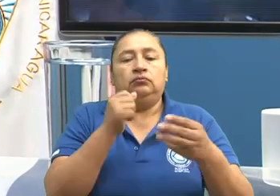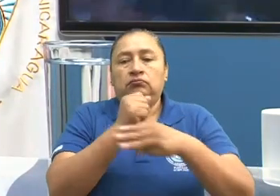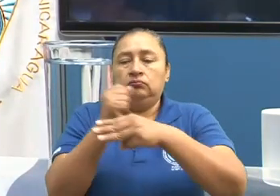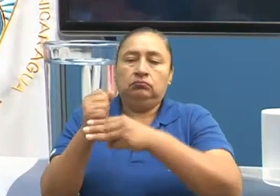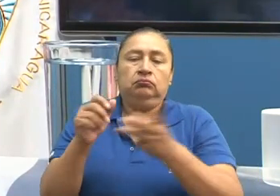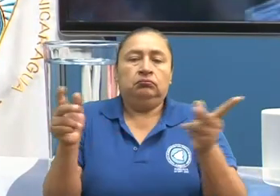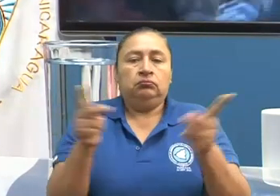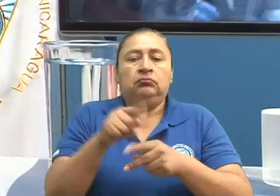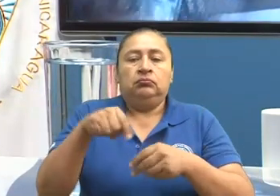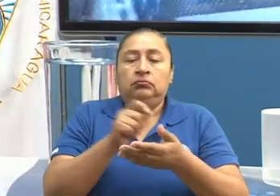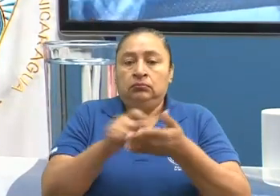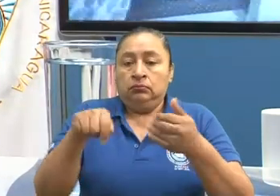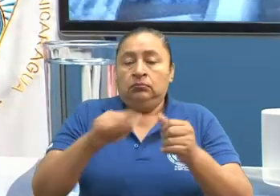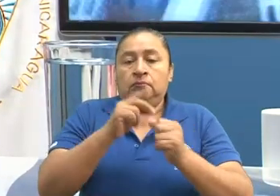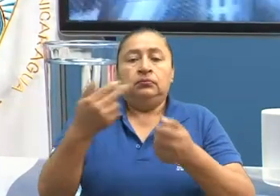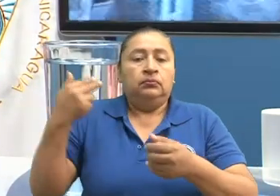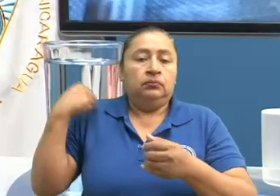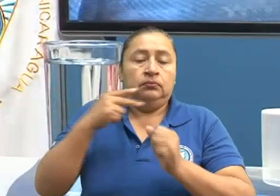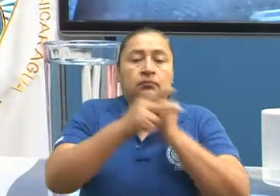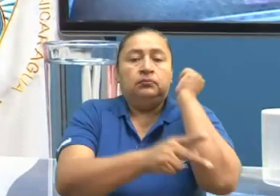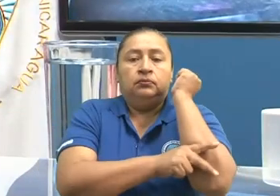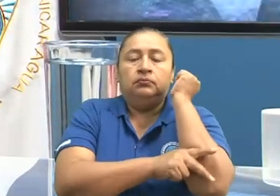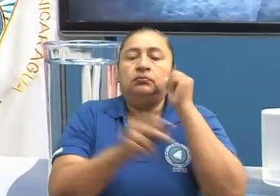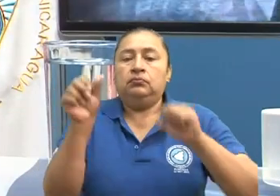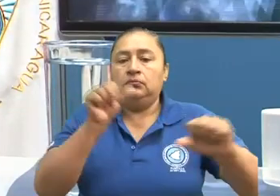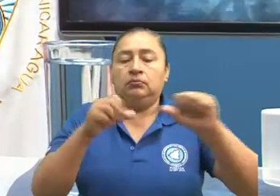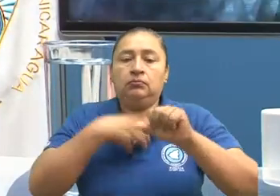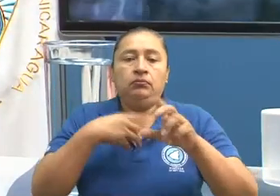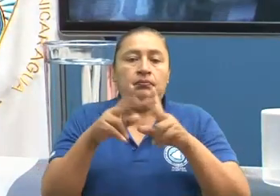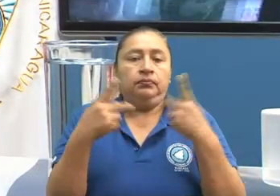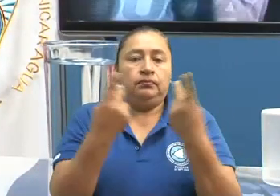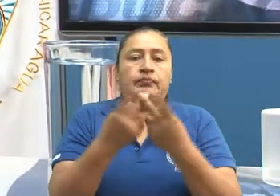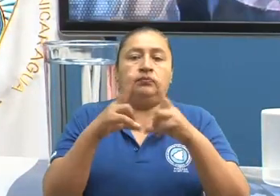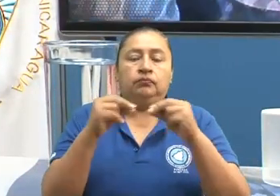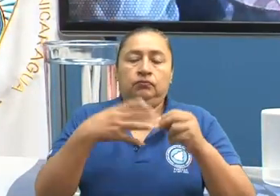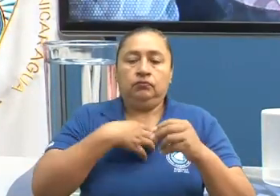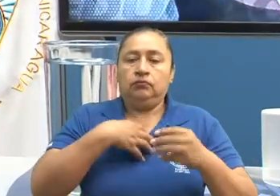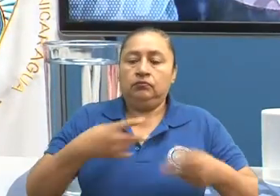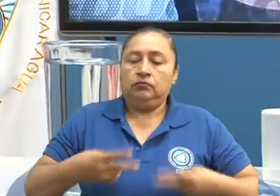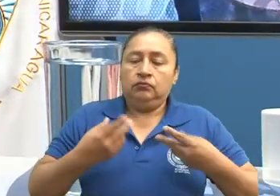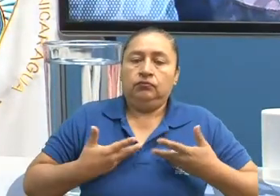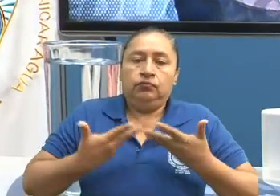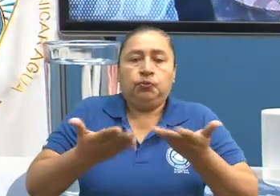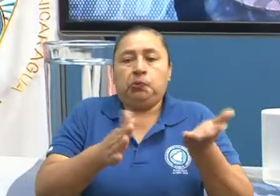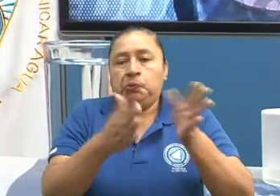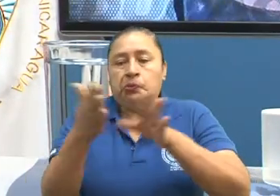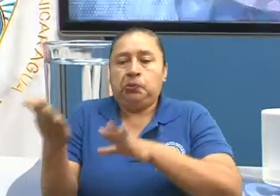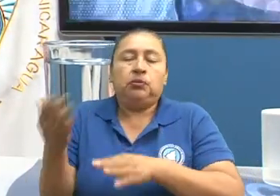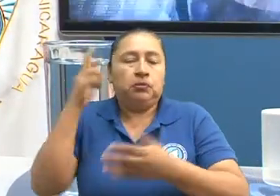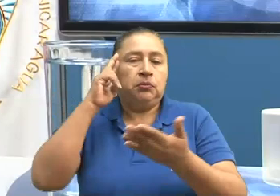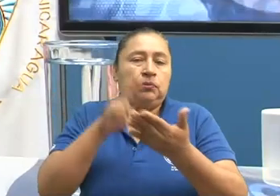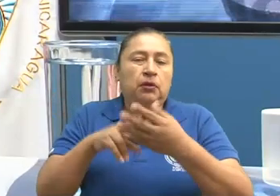nuestro país, pues precisamente protagonizada por el pueblo nicaragüense que ofrendó su vida en lo que se conoce como la